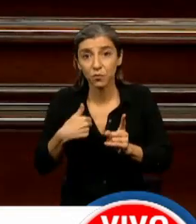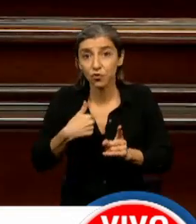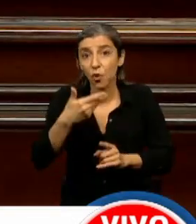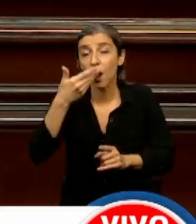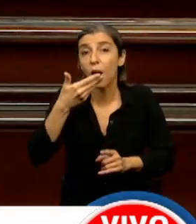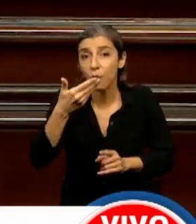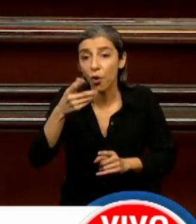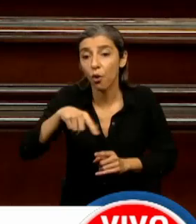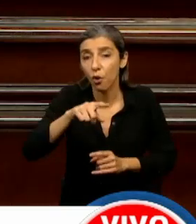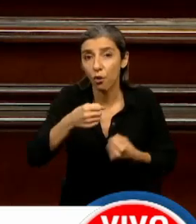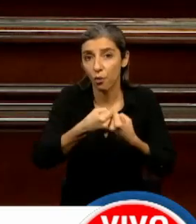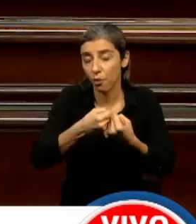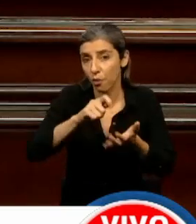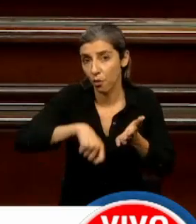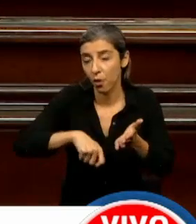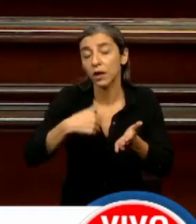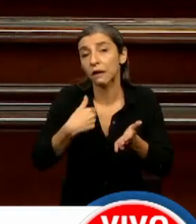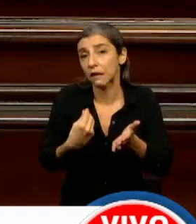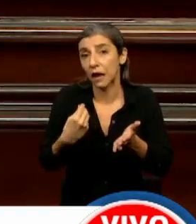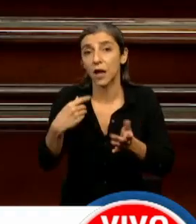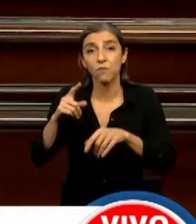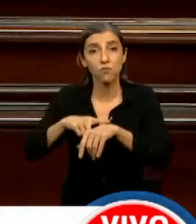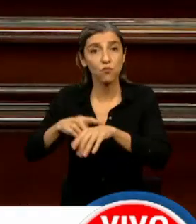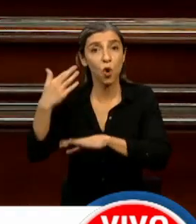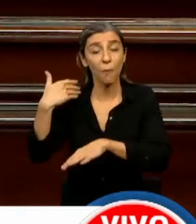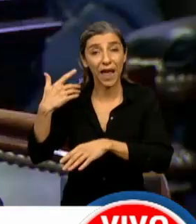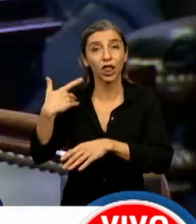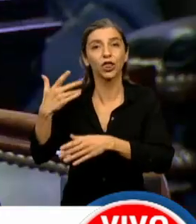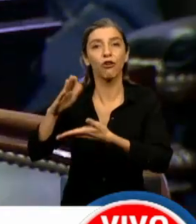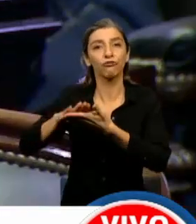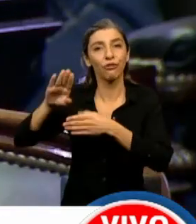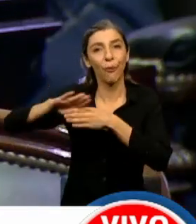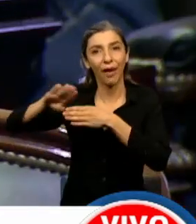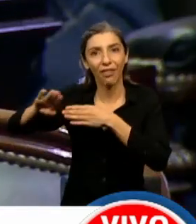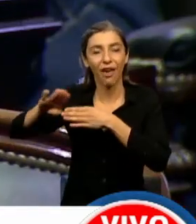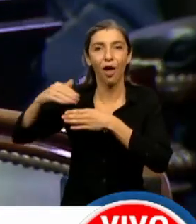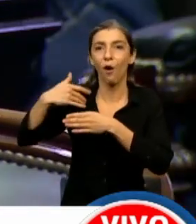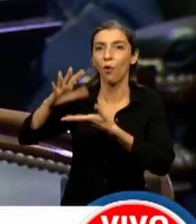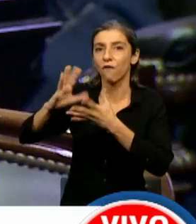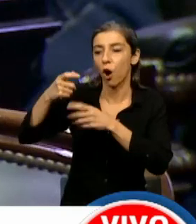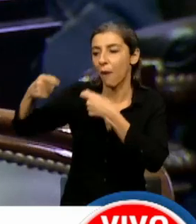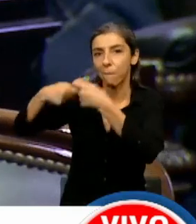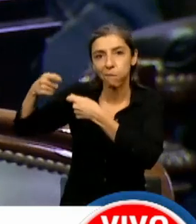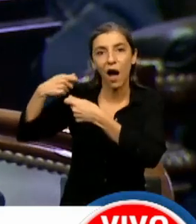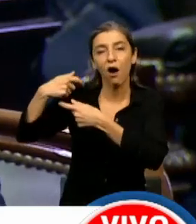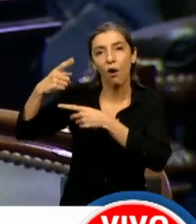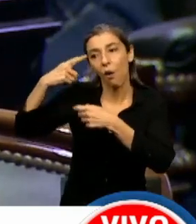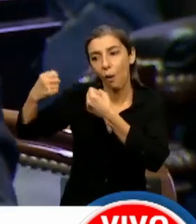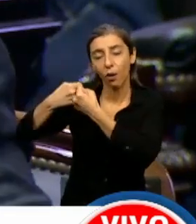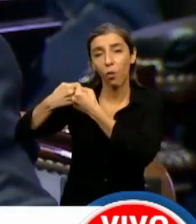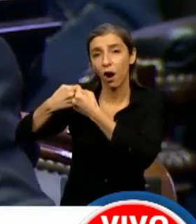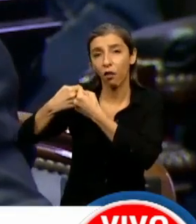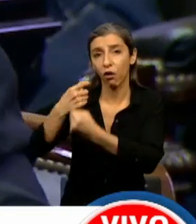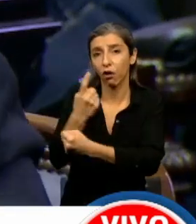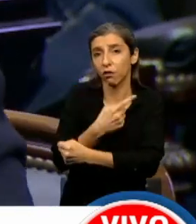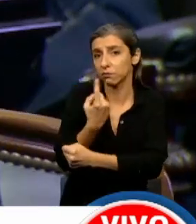que la estrategia de renegociación de las deudas llevada adelante con los acreedores externos ciudad en el reproductor nacional no dio